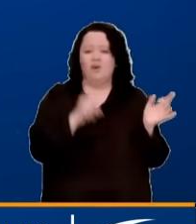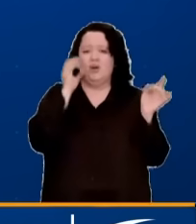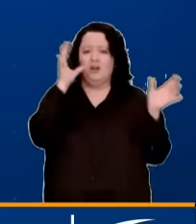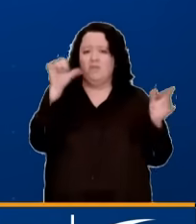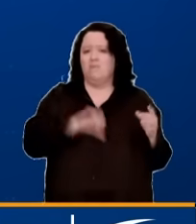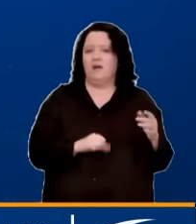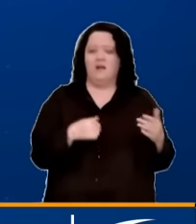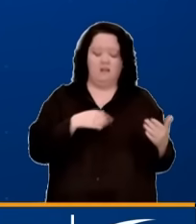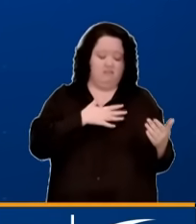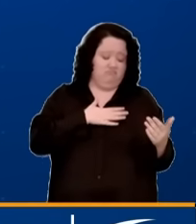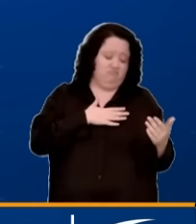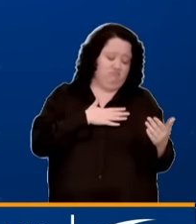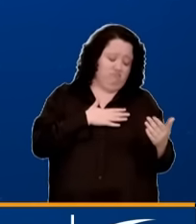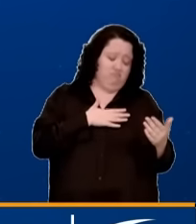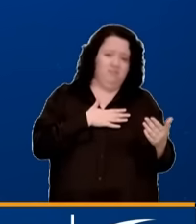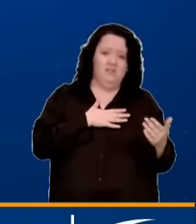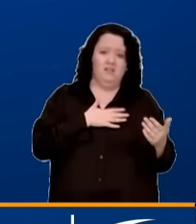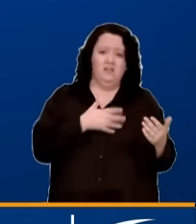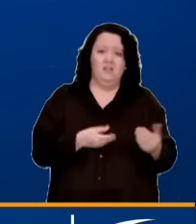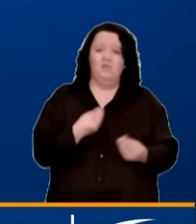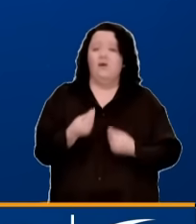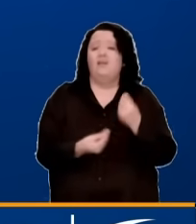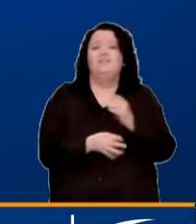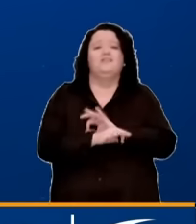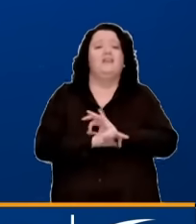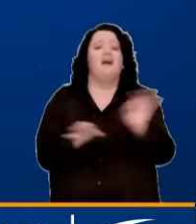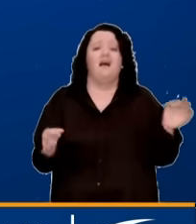a empezar. Yo no me dan ganas de hacer nada.